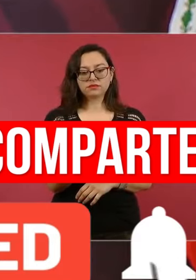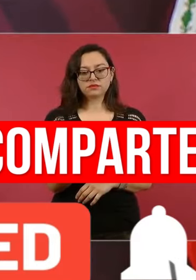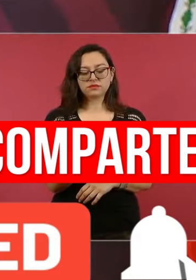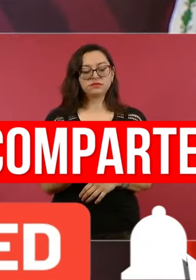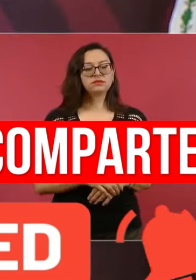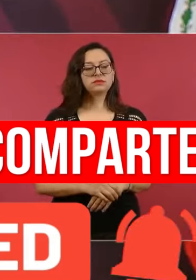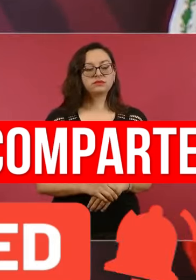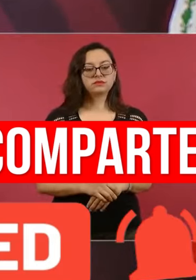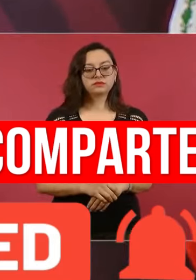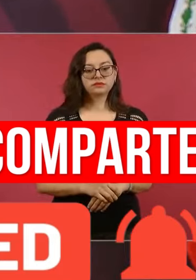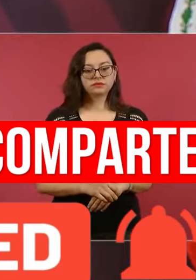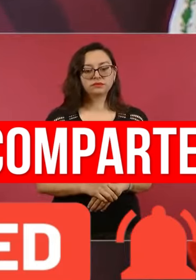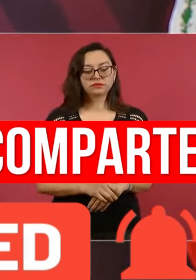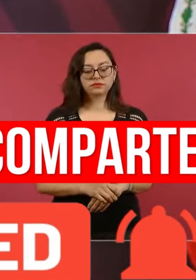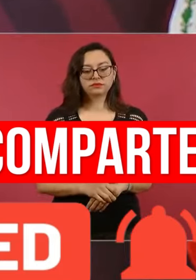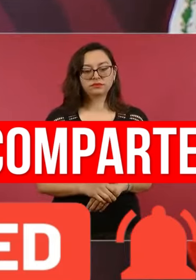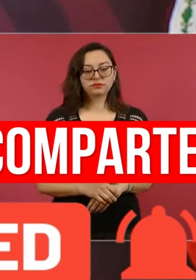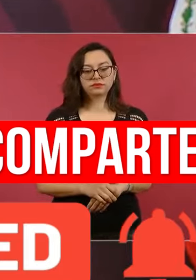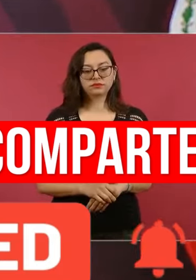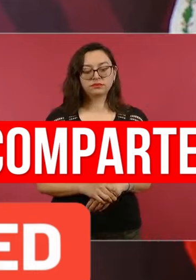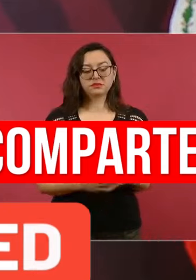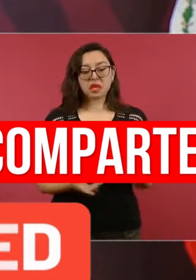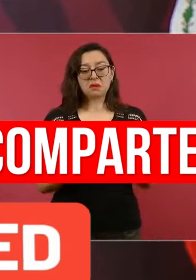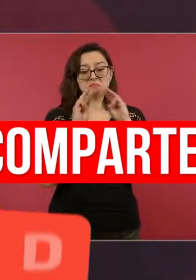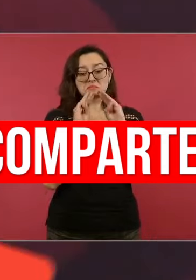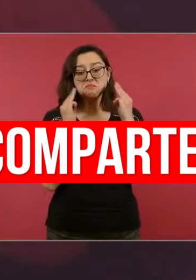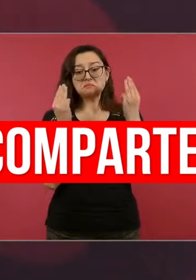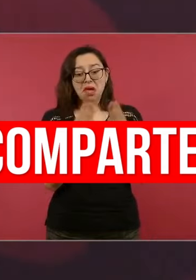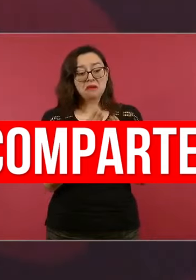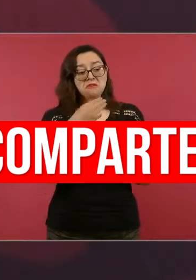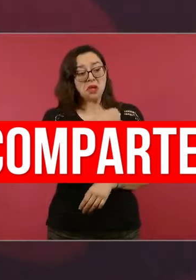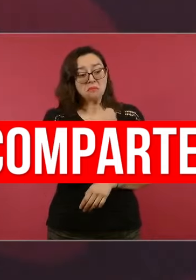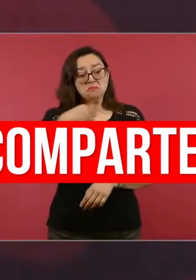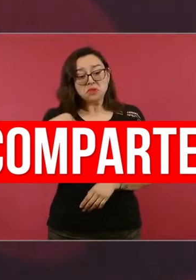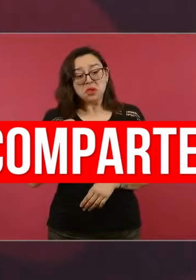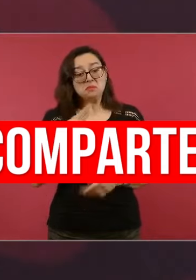con miembros del crimen organizado.